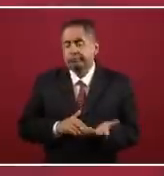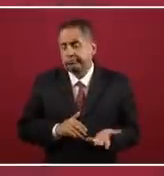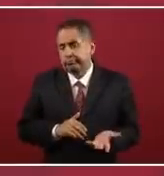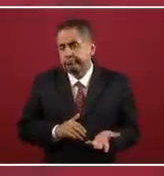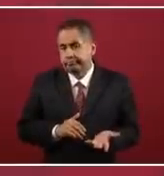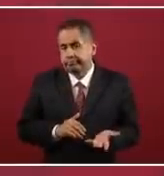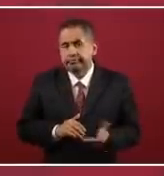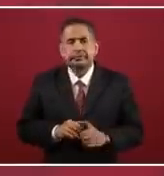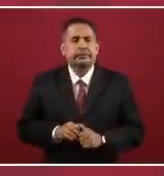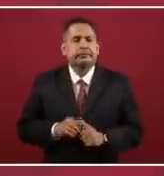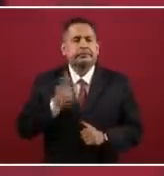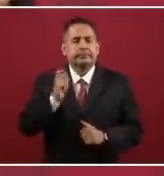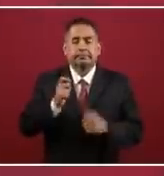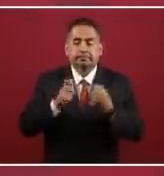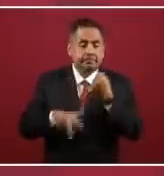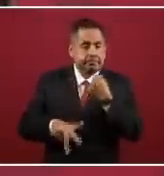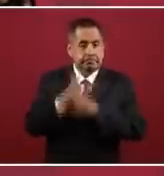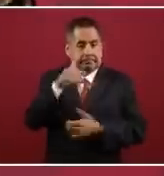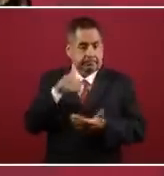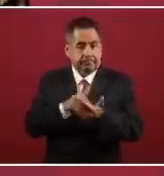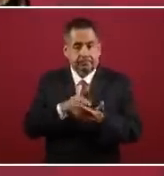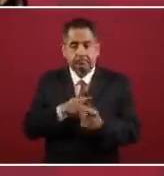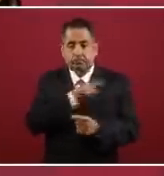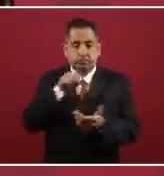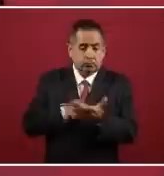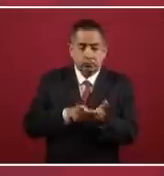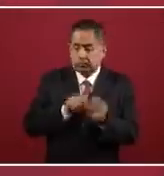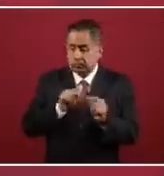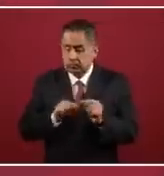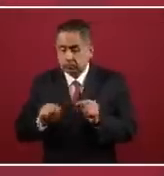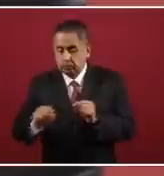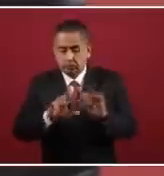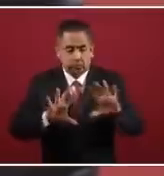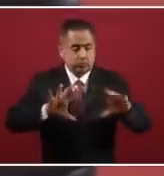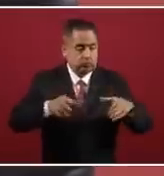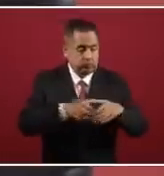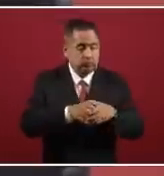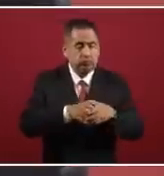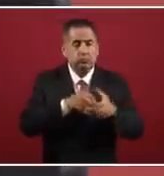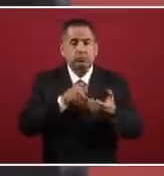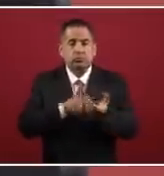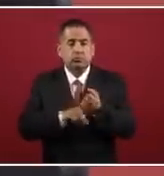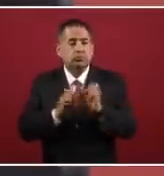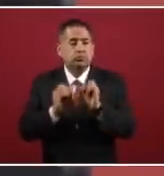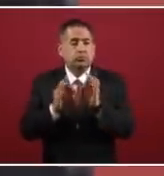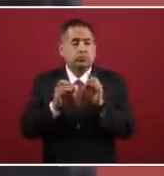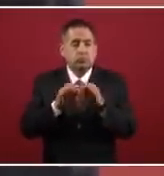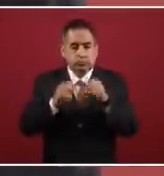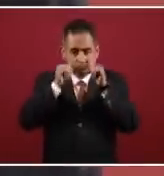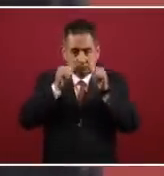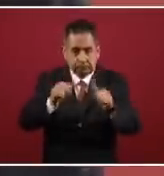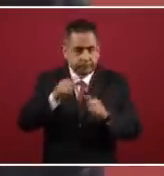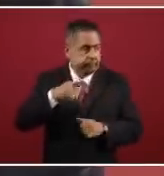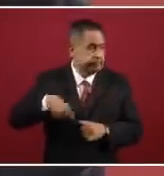Entonces, son 13,000 centros integradores. En cada centro integrador